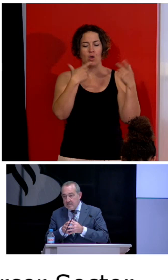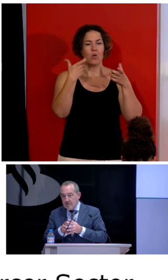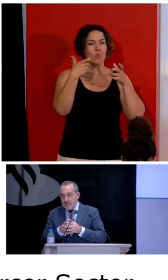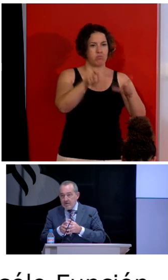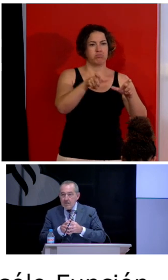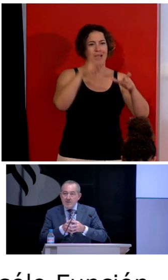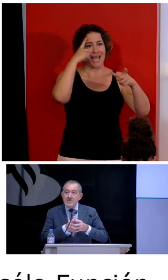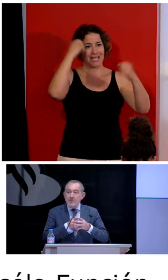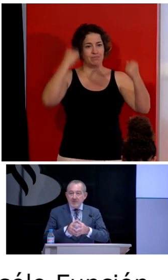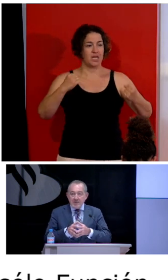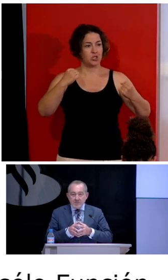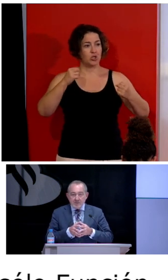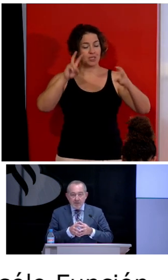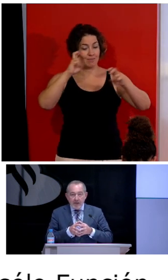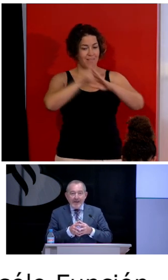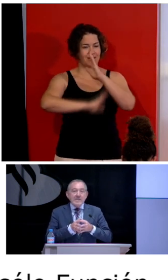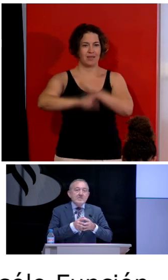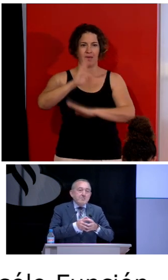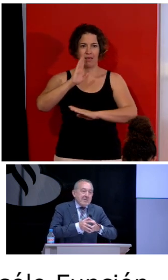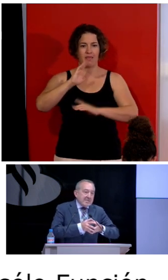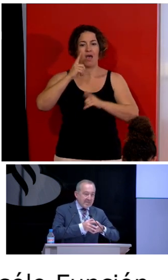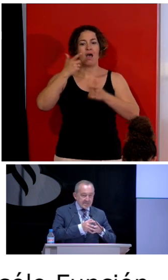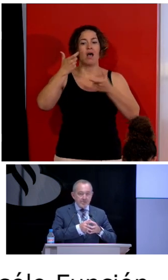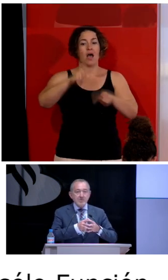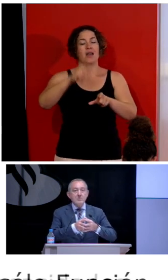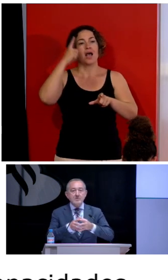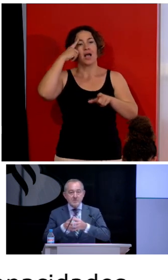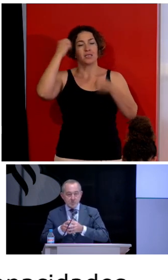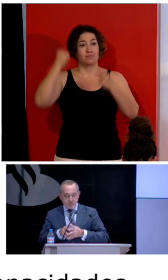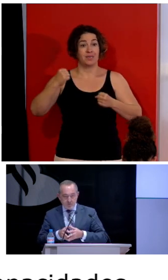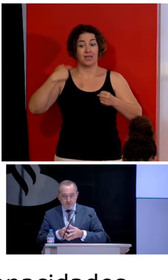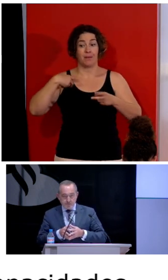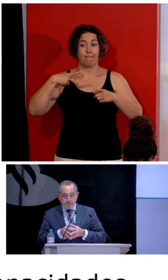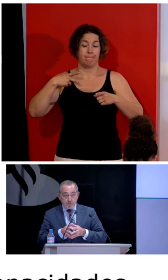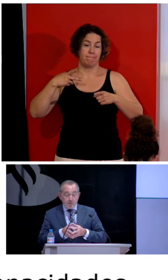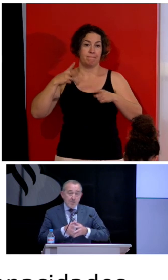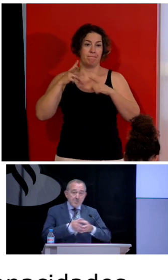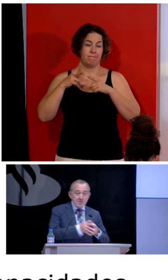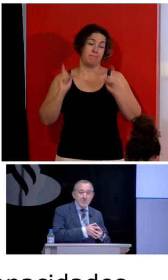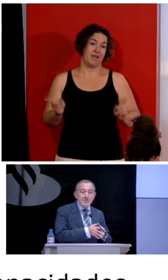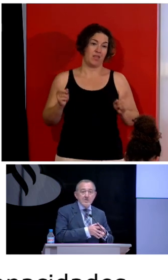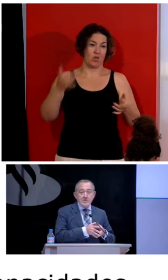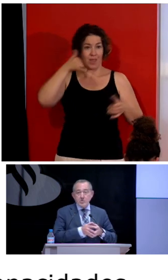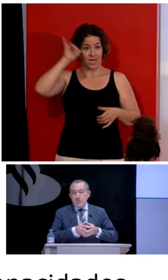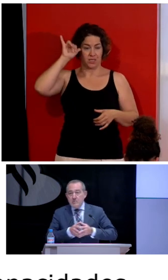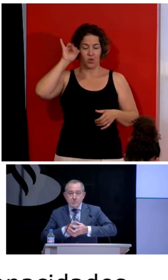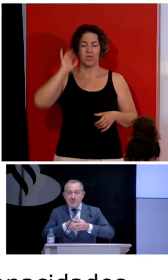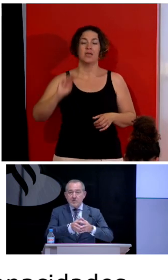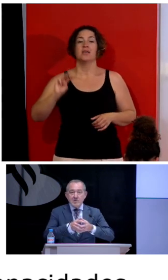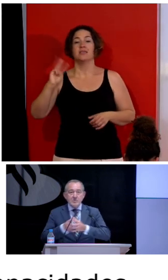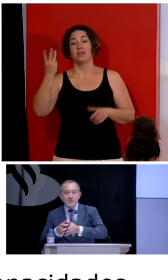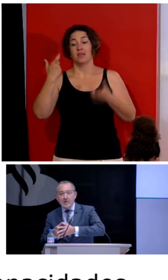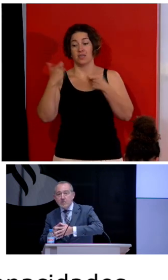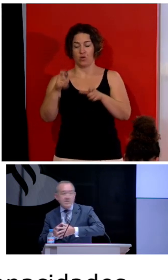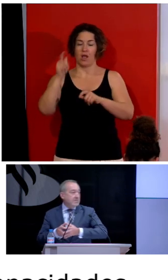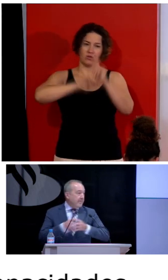expertas en discapacidades, áreas expertas quizás en prevención de riesgos y evidentemente el tercer sector, pues